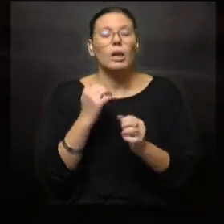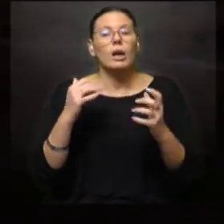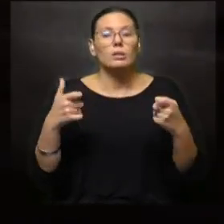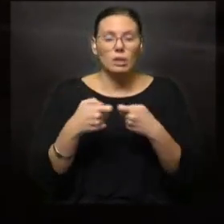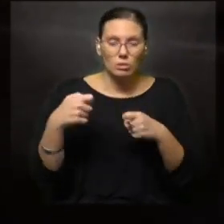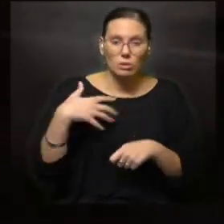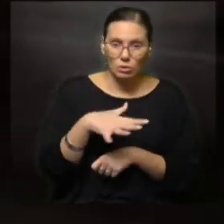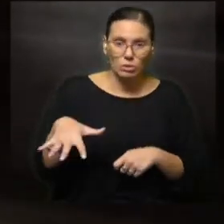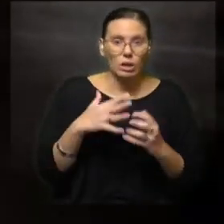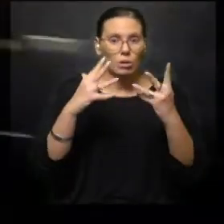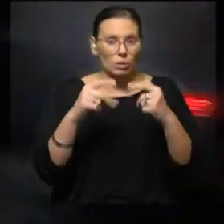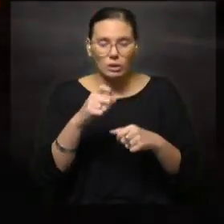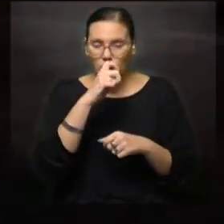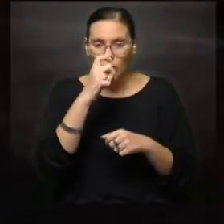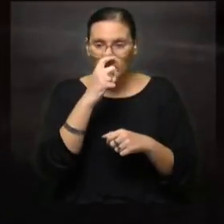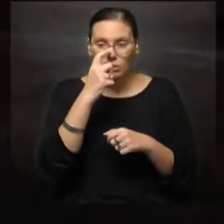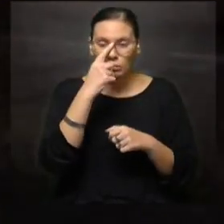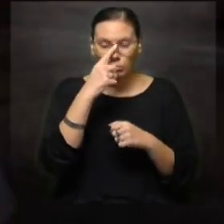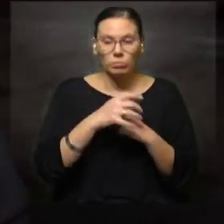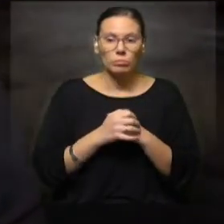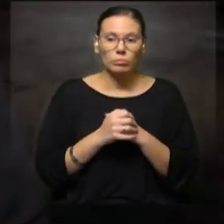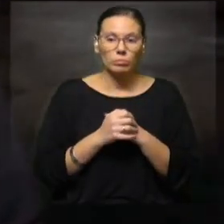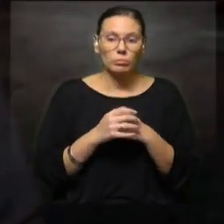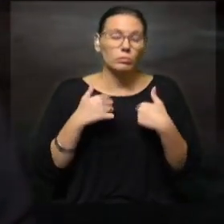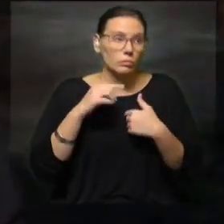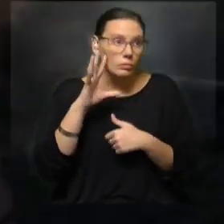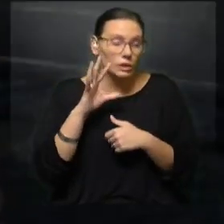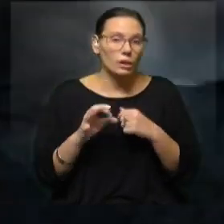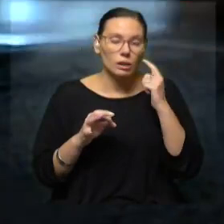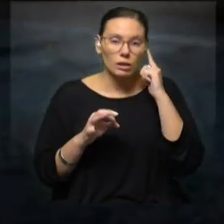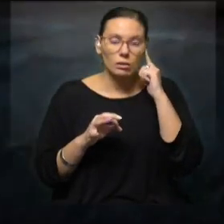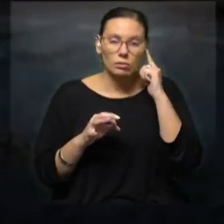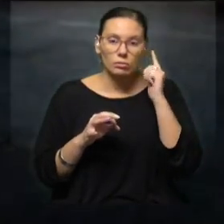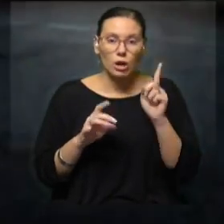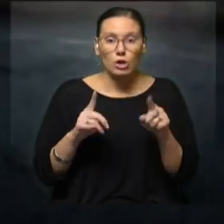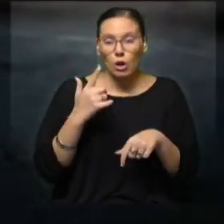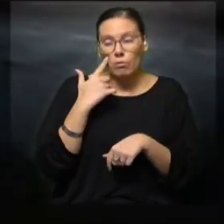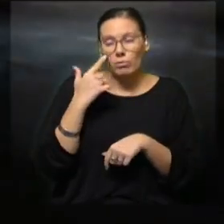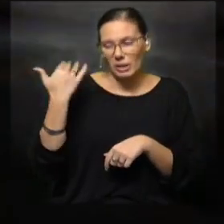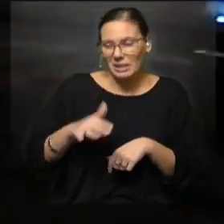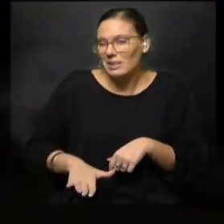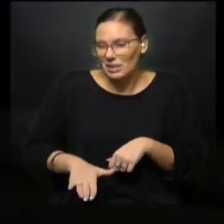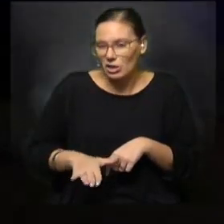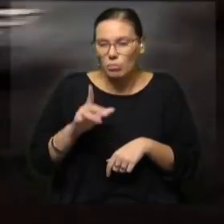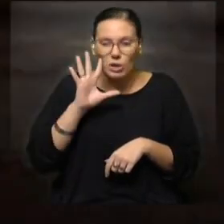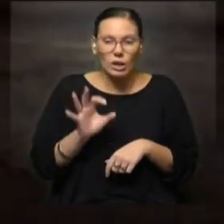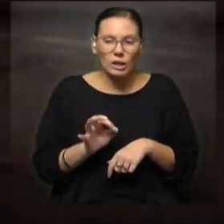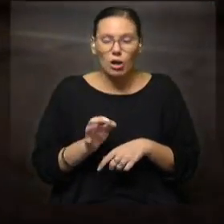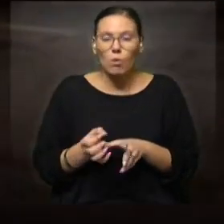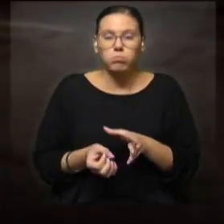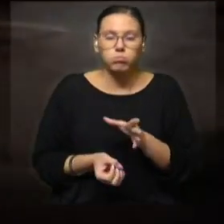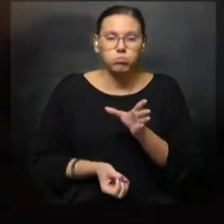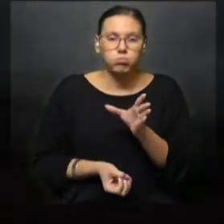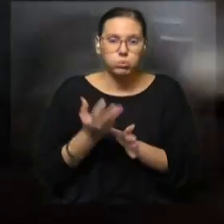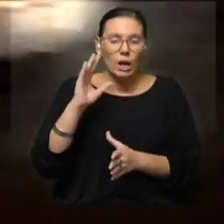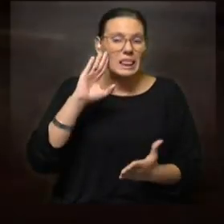sociales organizadas, que yo creo, no lo viví, era niño, pero creo que nació ya